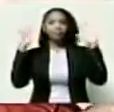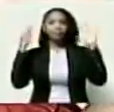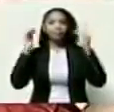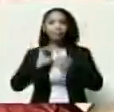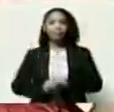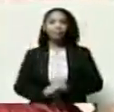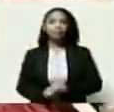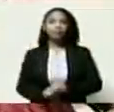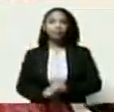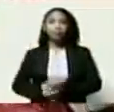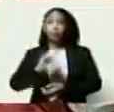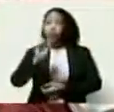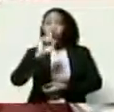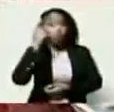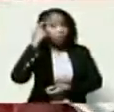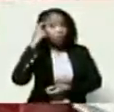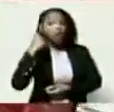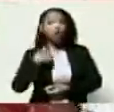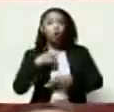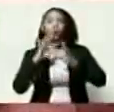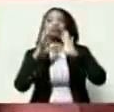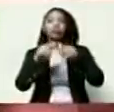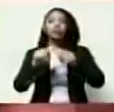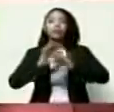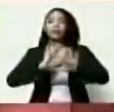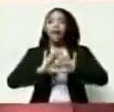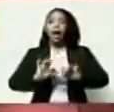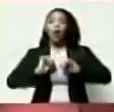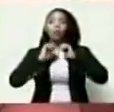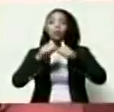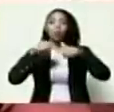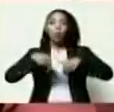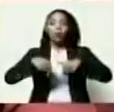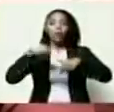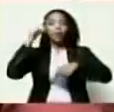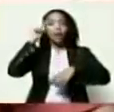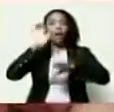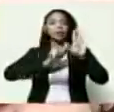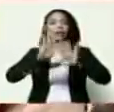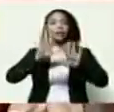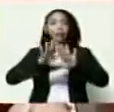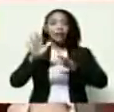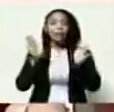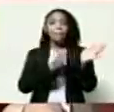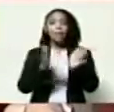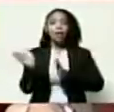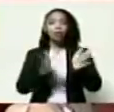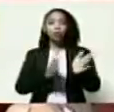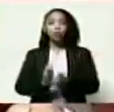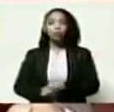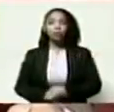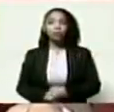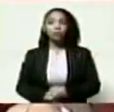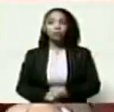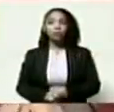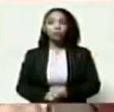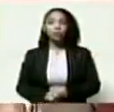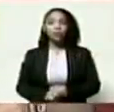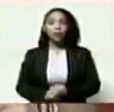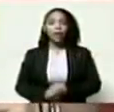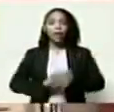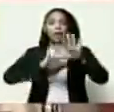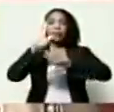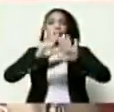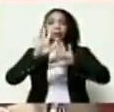Si no lo sabían, se los digo, pues arrancamos ya ahorita el día 15 de marzo, ¿no? 15 de